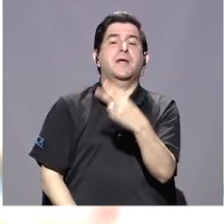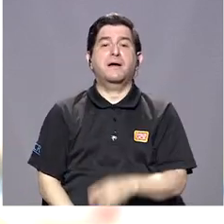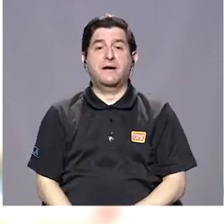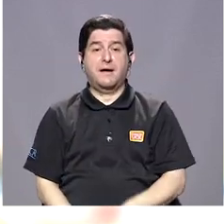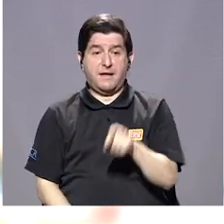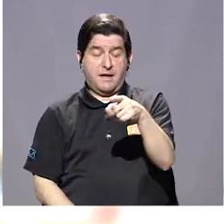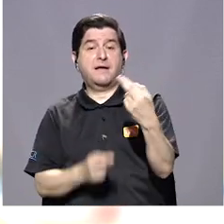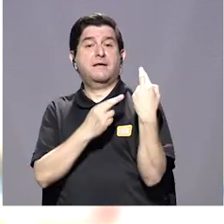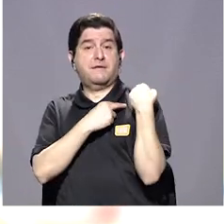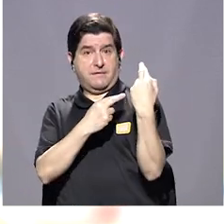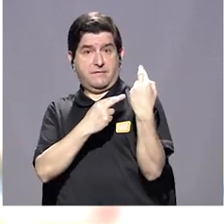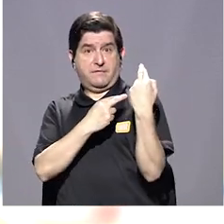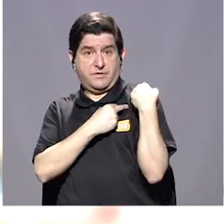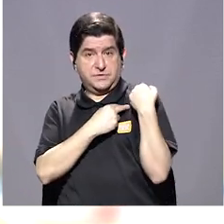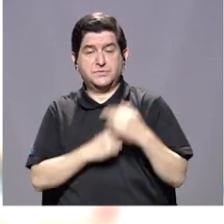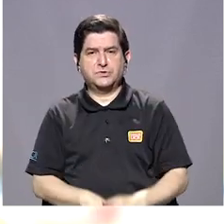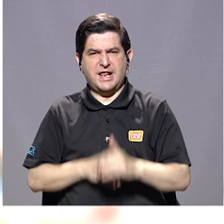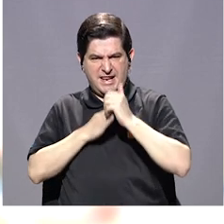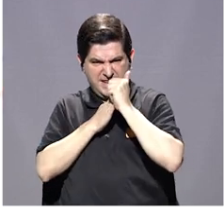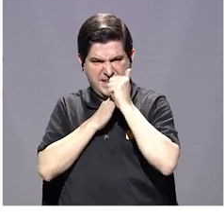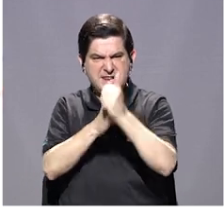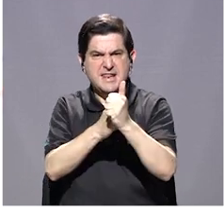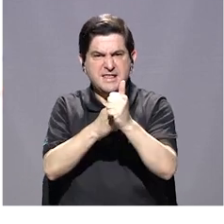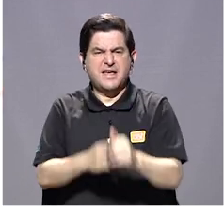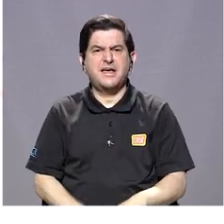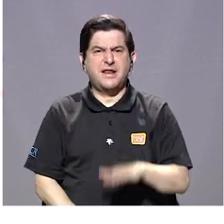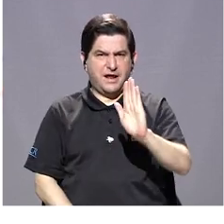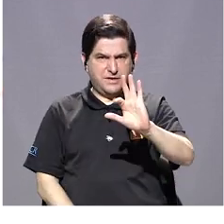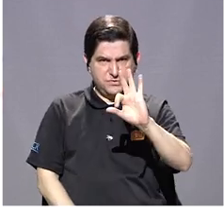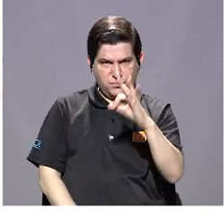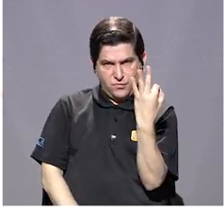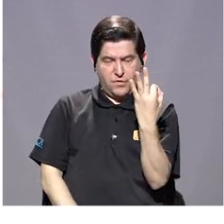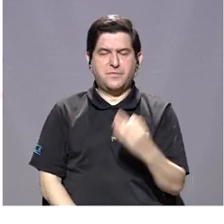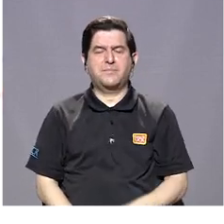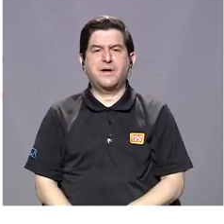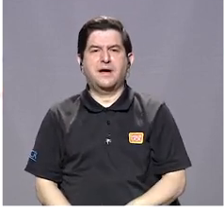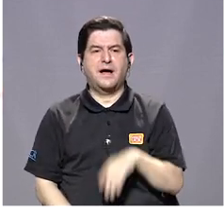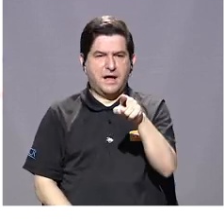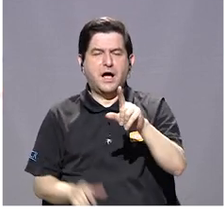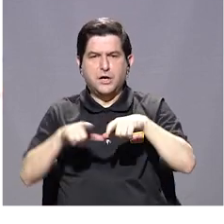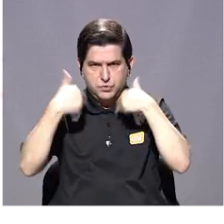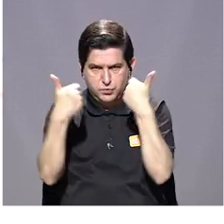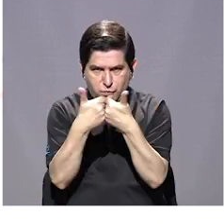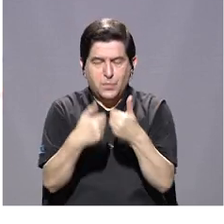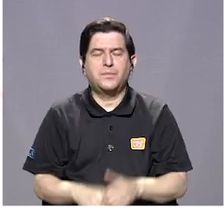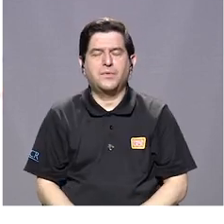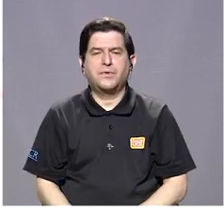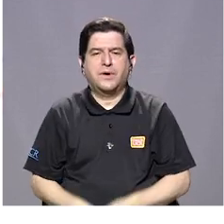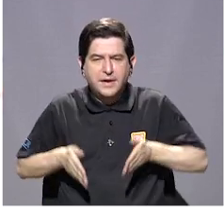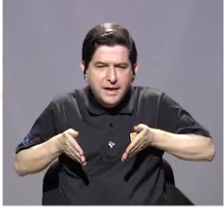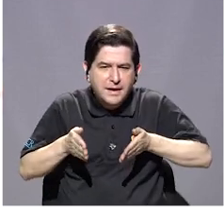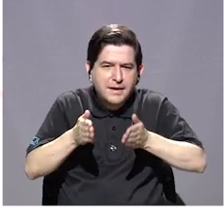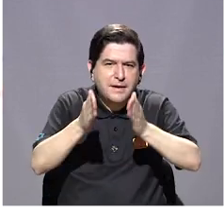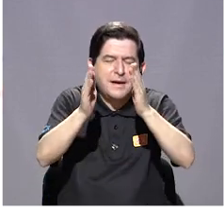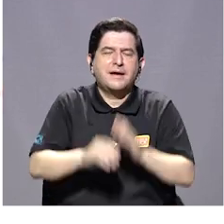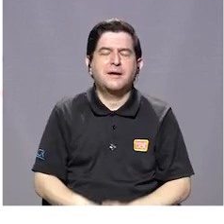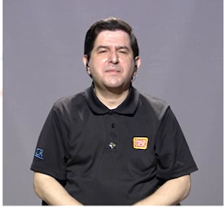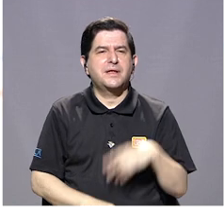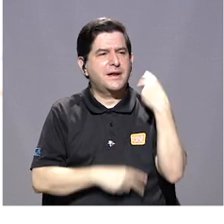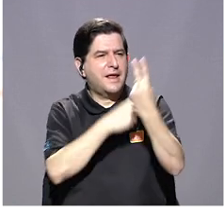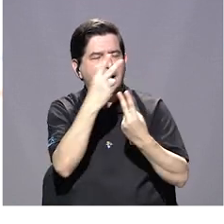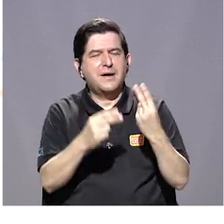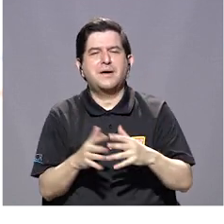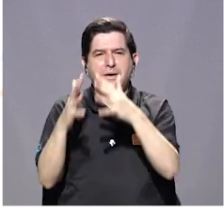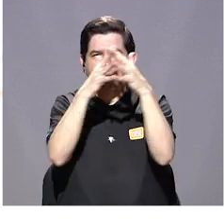la responsabilidad de liderar con su estilo a su hermandad. En el camino, un viaje a Estados Unidos